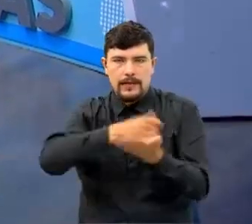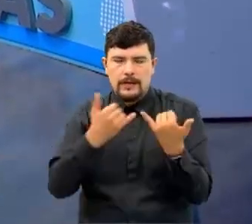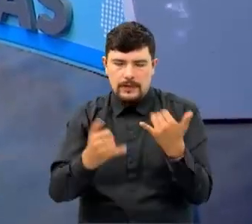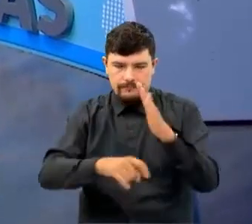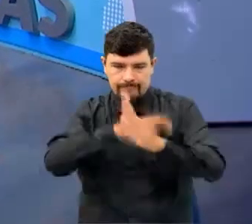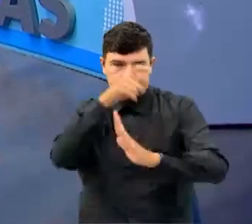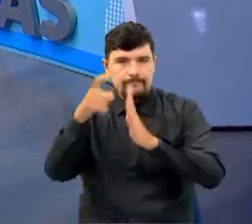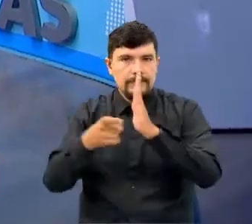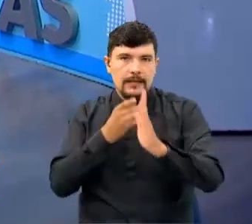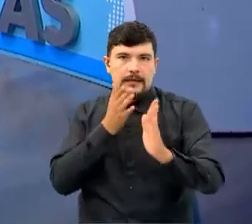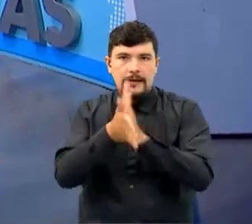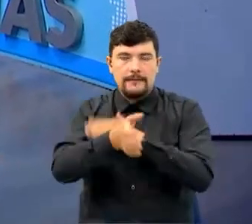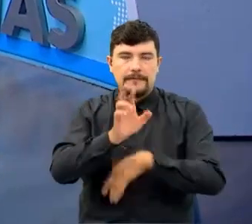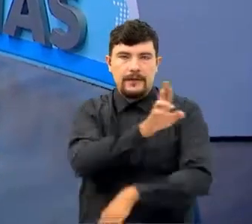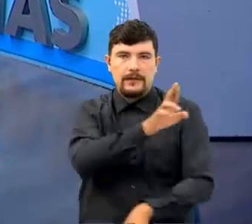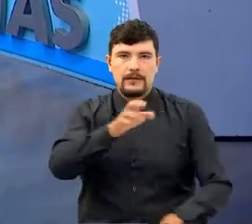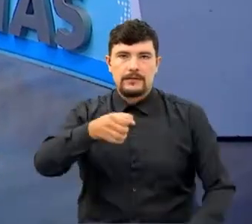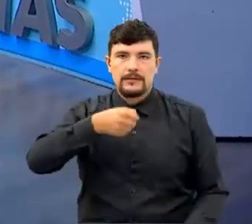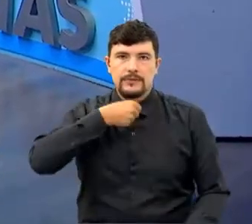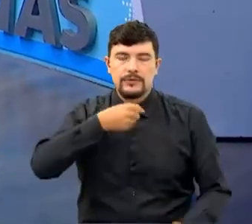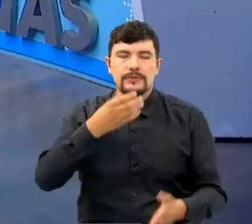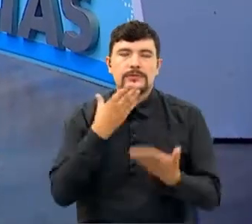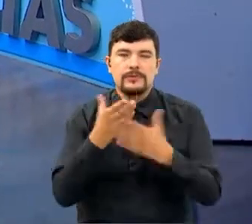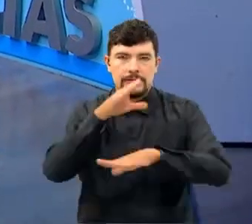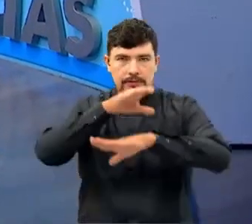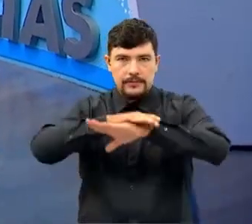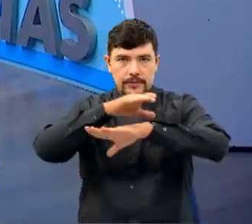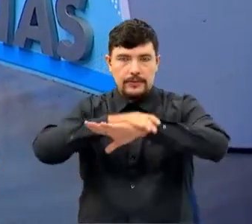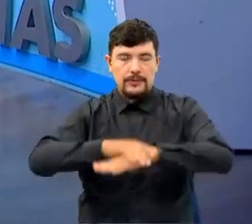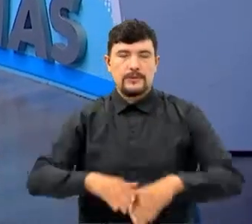el anillo vía La Florida Blanca, soy Iván Ávila para Oriente Noticias, estamos informando.